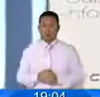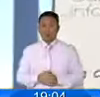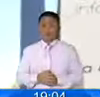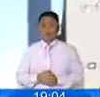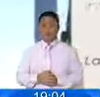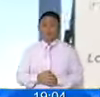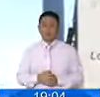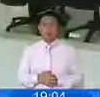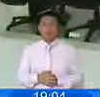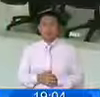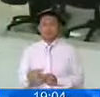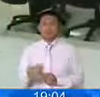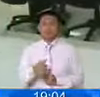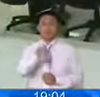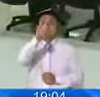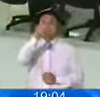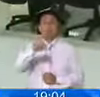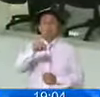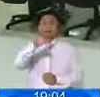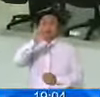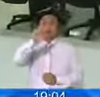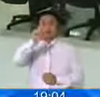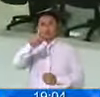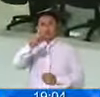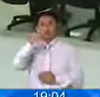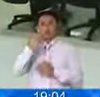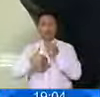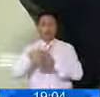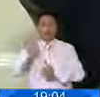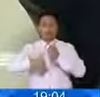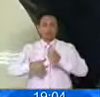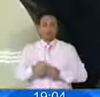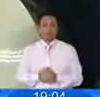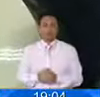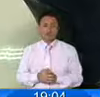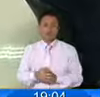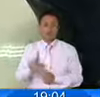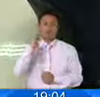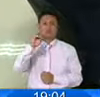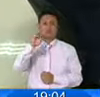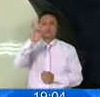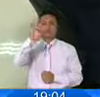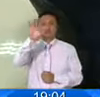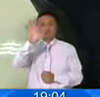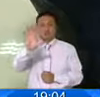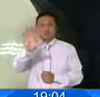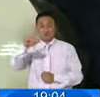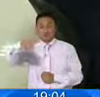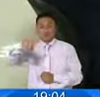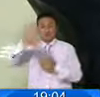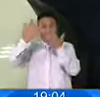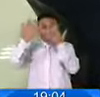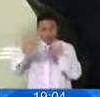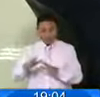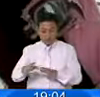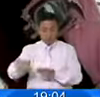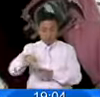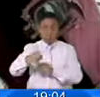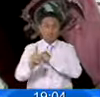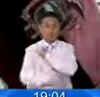Supercom, se registran 1.081 procesos administrativos, de los cuales 675 han concluido en